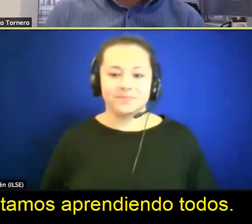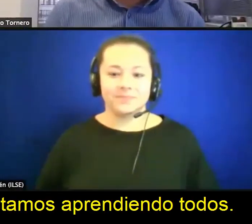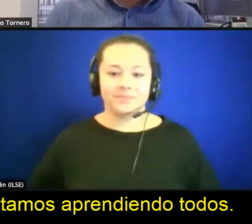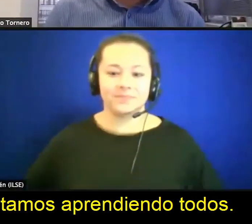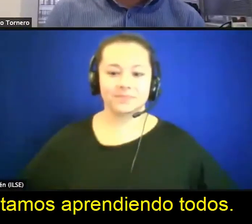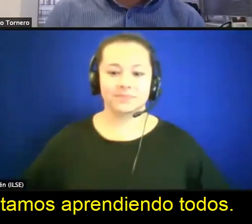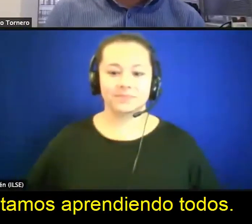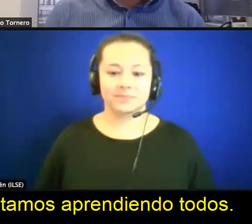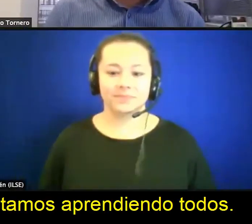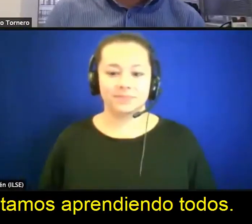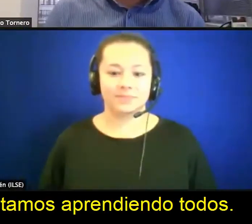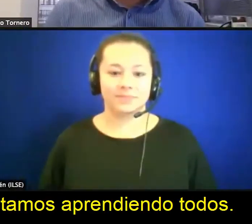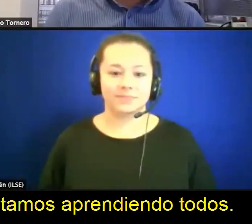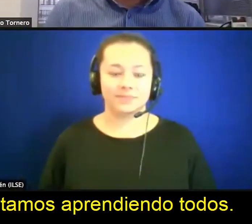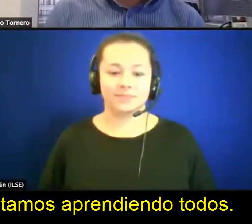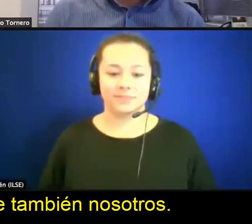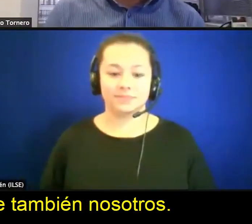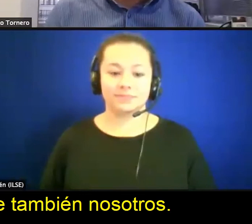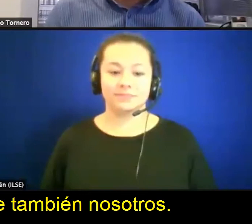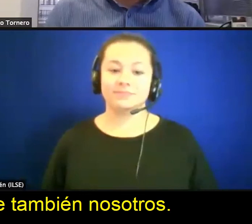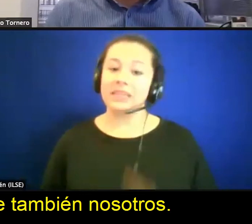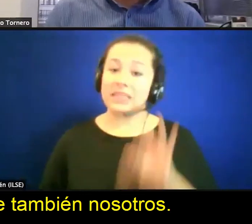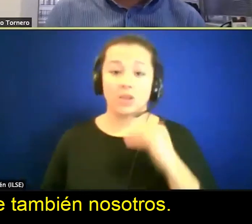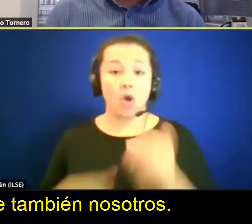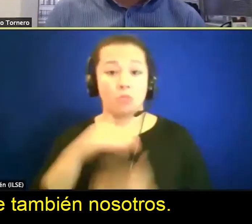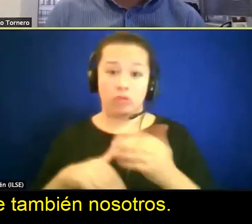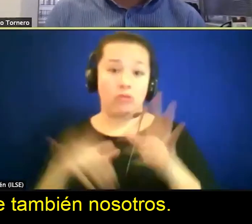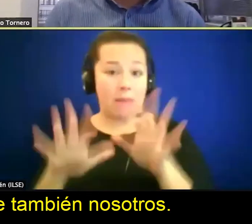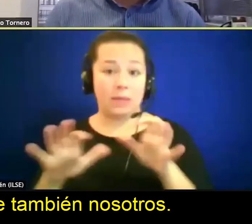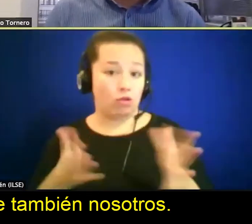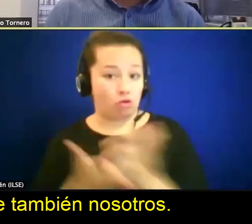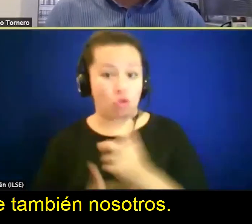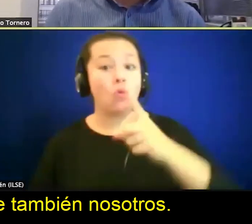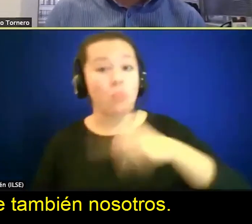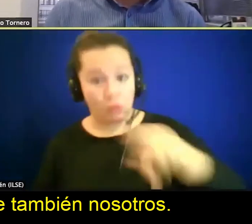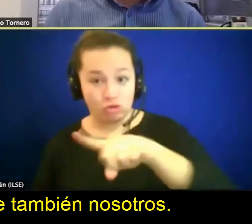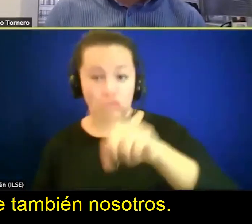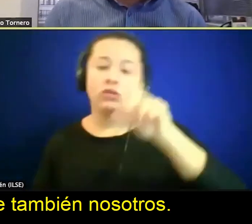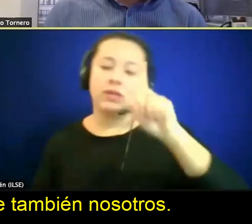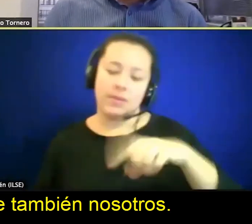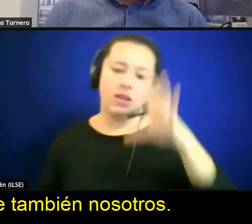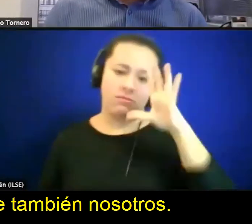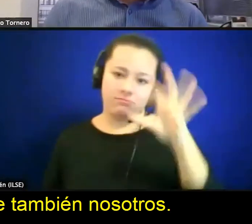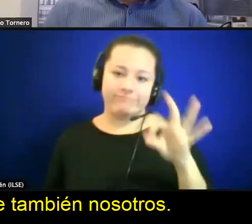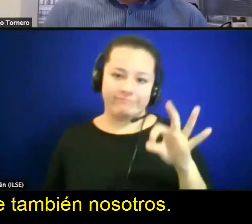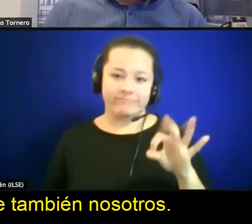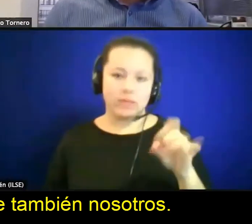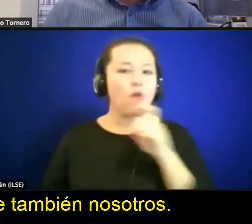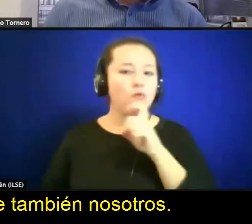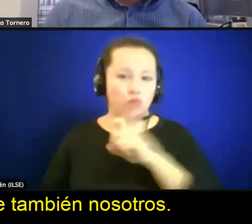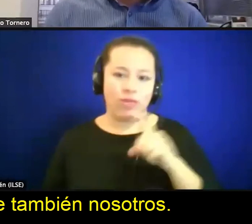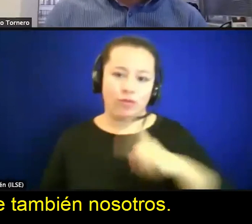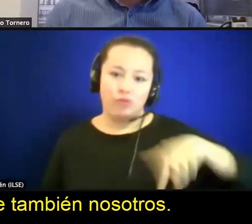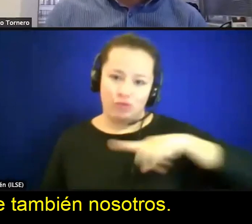Sí, es un proceso en el que estamos aprendiendo todos vosotros y también, lógicamente, de parte de la Fundación